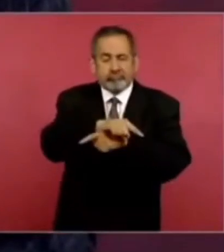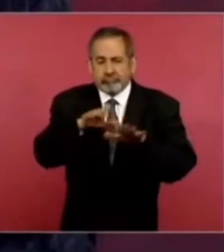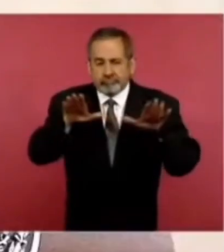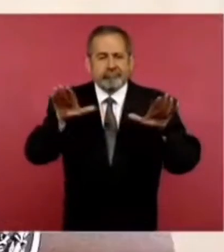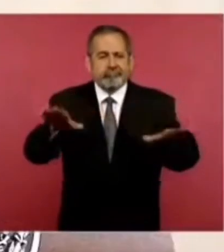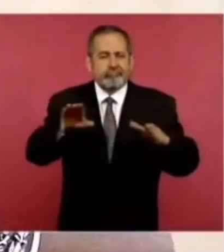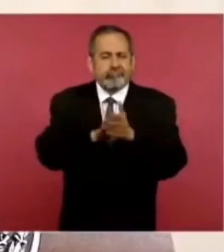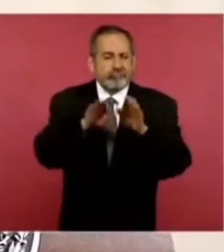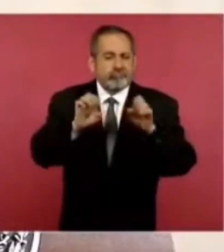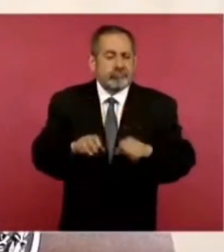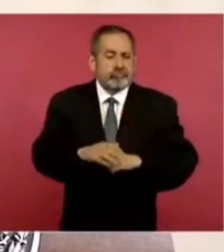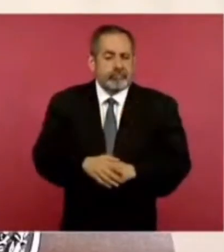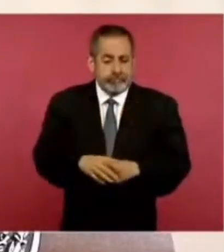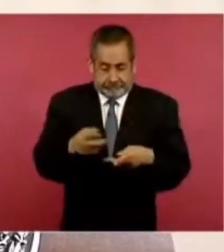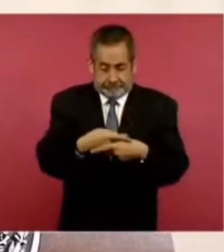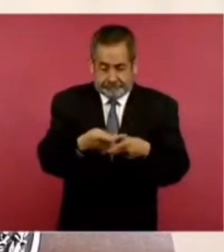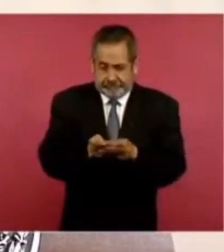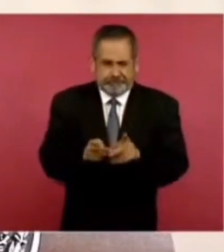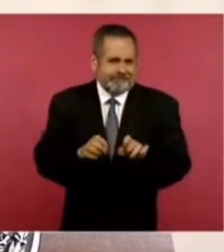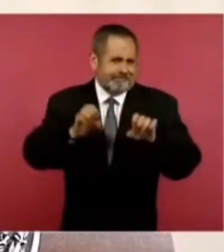pagaran algo,